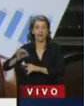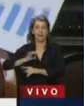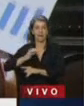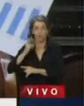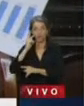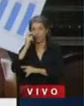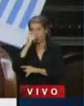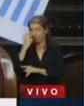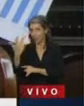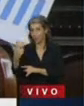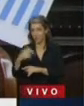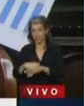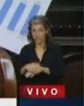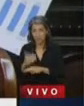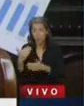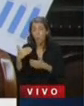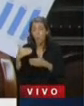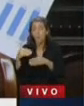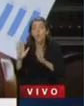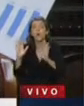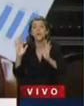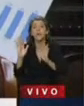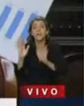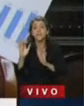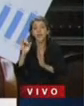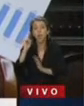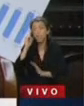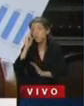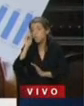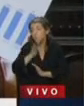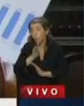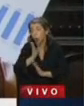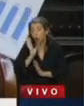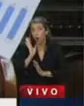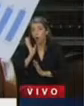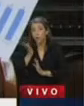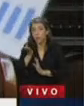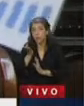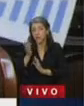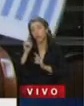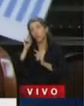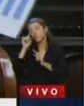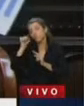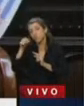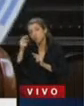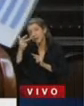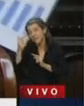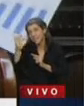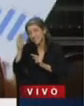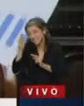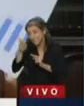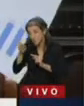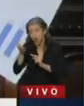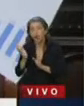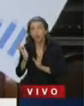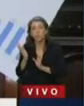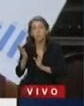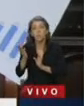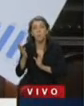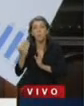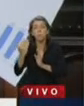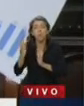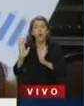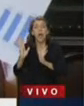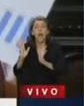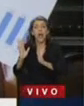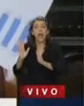que se ahorre el Estado, se recomponga en una baja impositiva para todo el mundo. Ahora, qué curioso que nunca se acuerdan de los contribuyentes. Entonces queremos